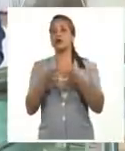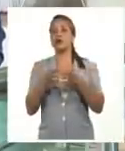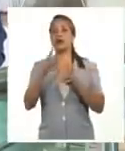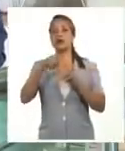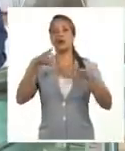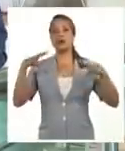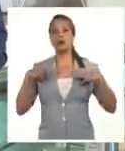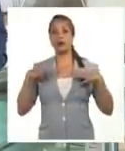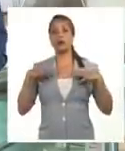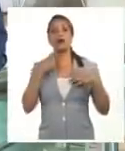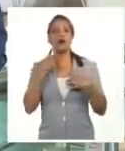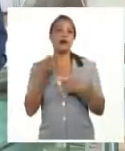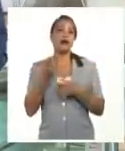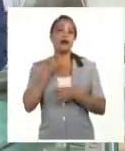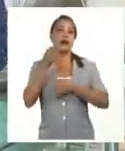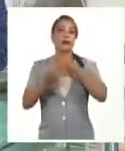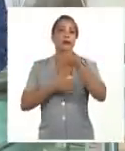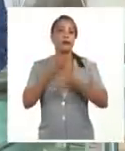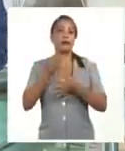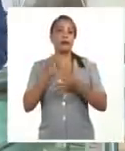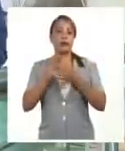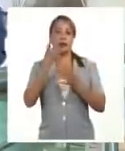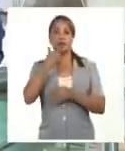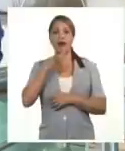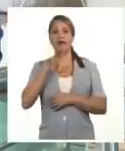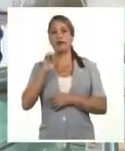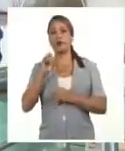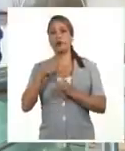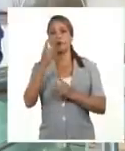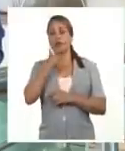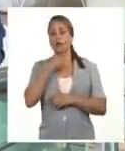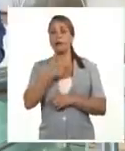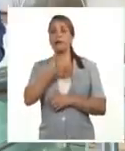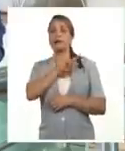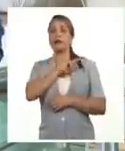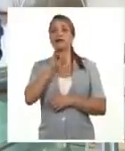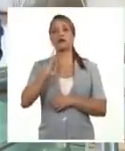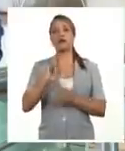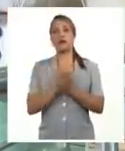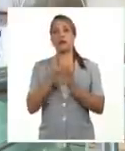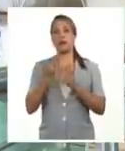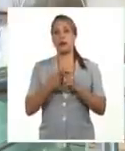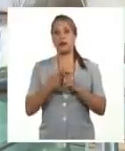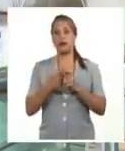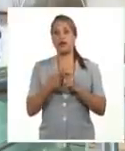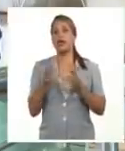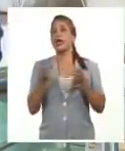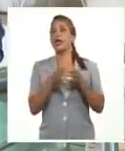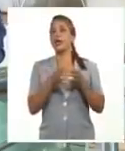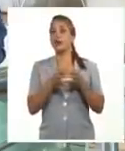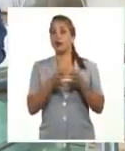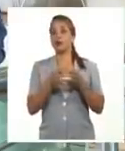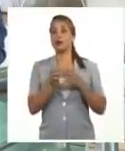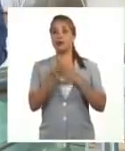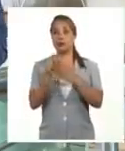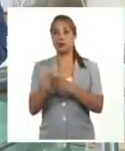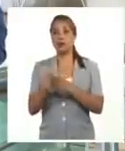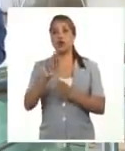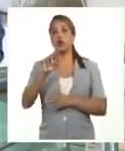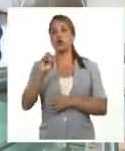de los sucesos acontecidos en el Hotel Saratoga el pasado 6 de mayo. El vocero del Grupo de Turismo Gaviota,